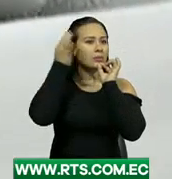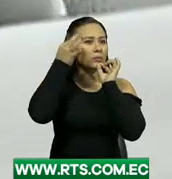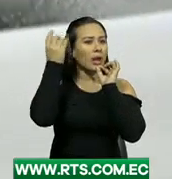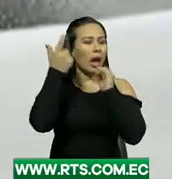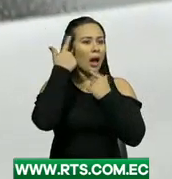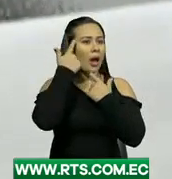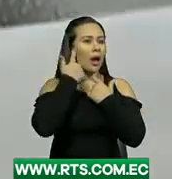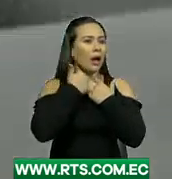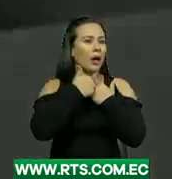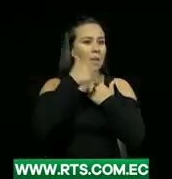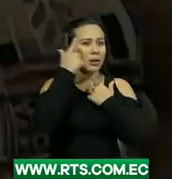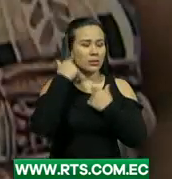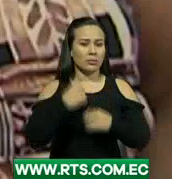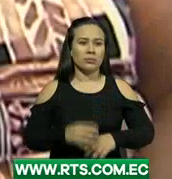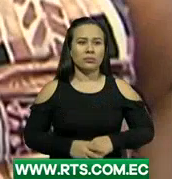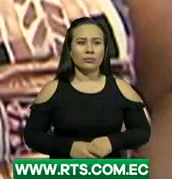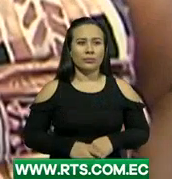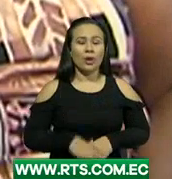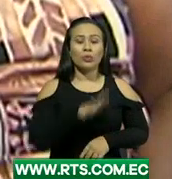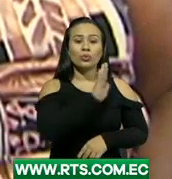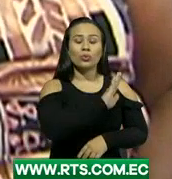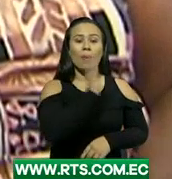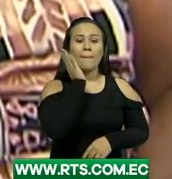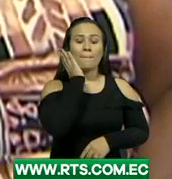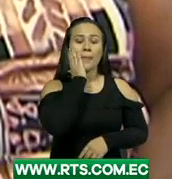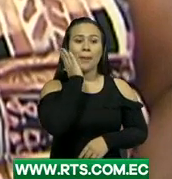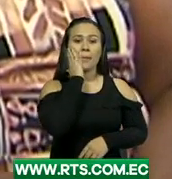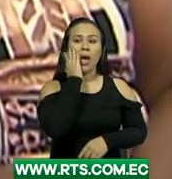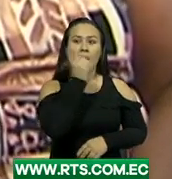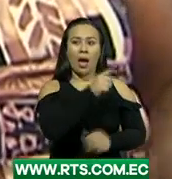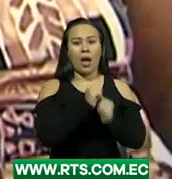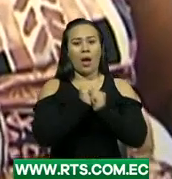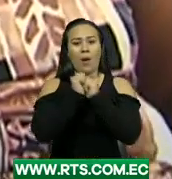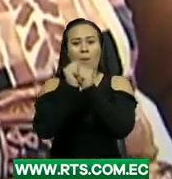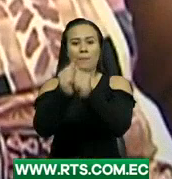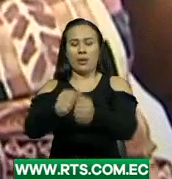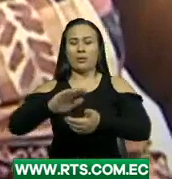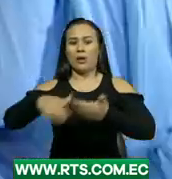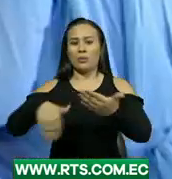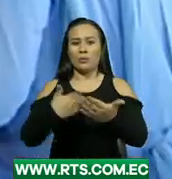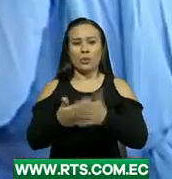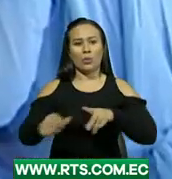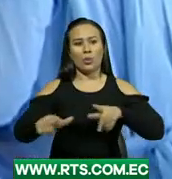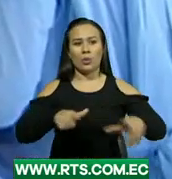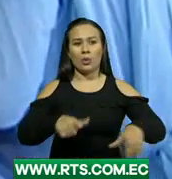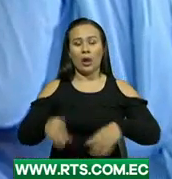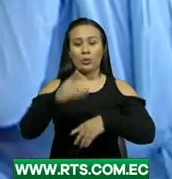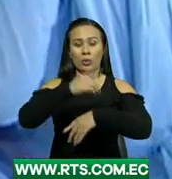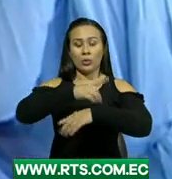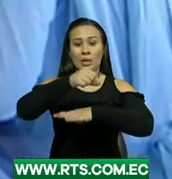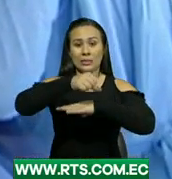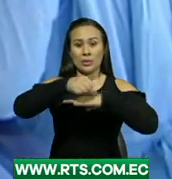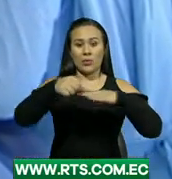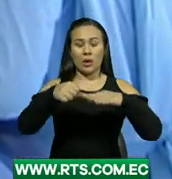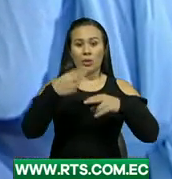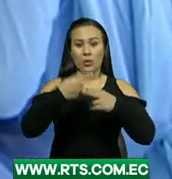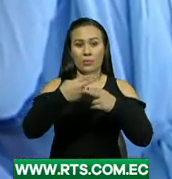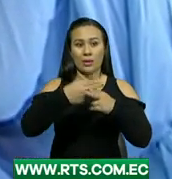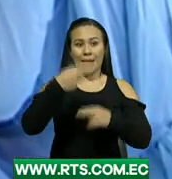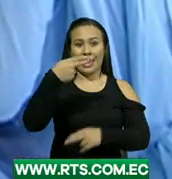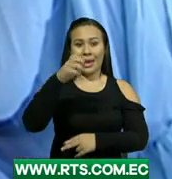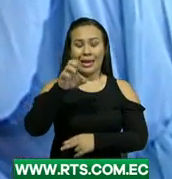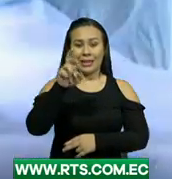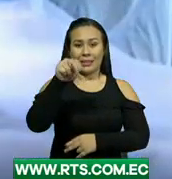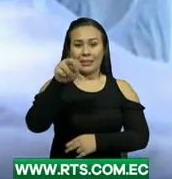por su caso su progenitora es la persona que le acompaña a todos lados el cirujano que lleva su tratamiento de forma